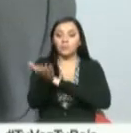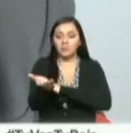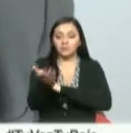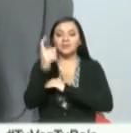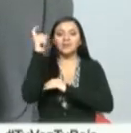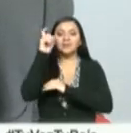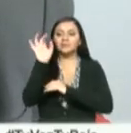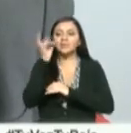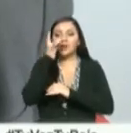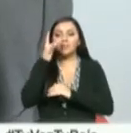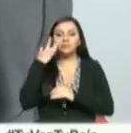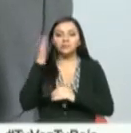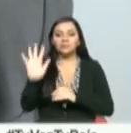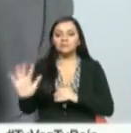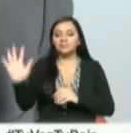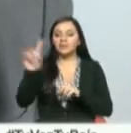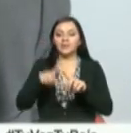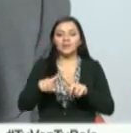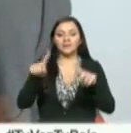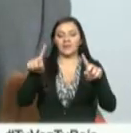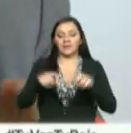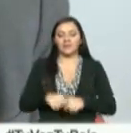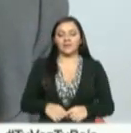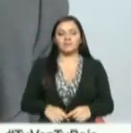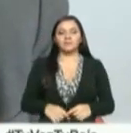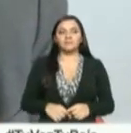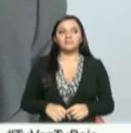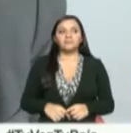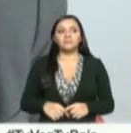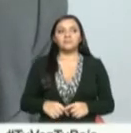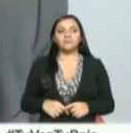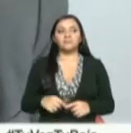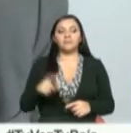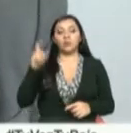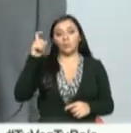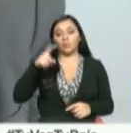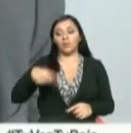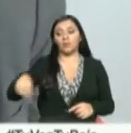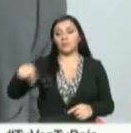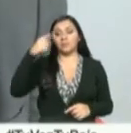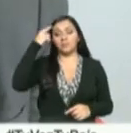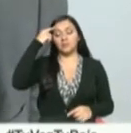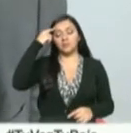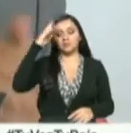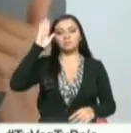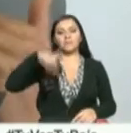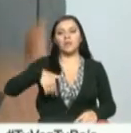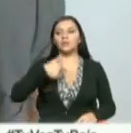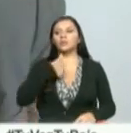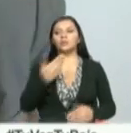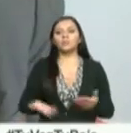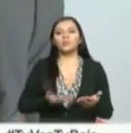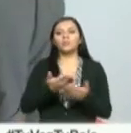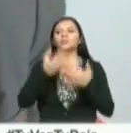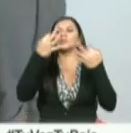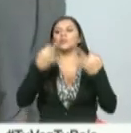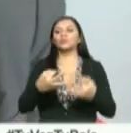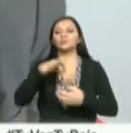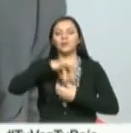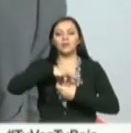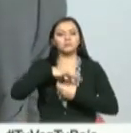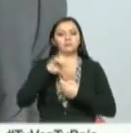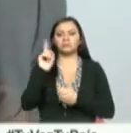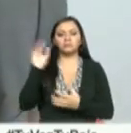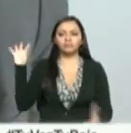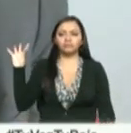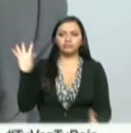la región amazónica. A lo mejor se podría en algún sector pensar, pero nosotros hemos venido todo el tiempo trabajando en este